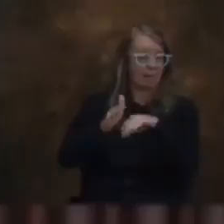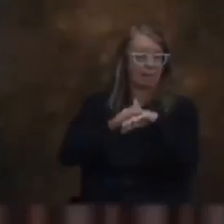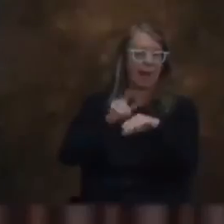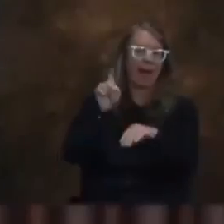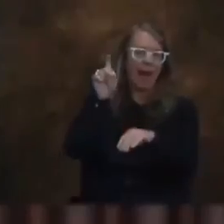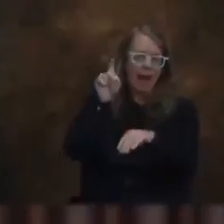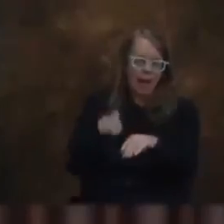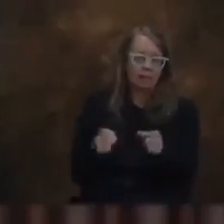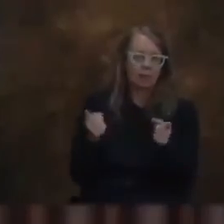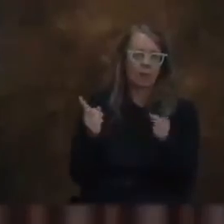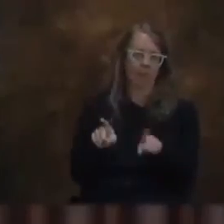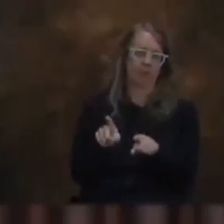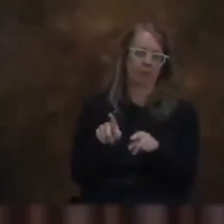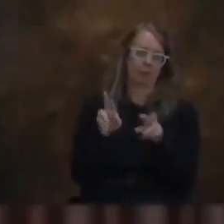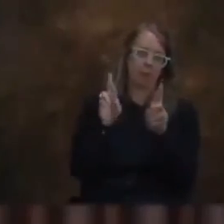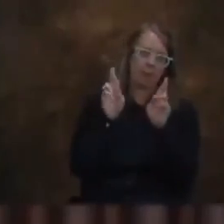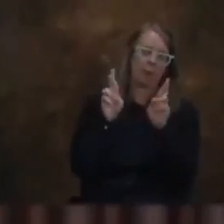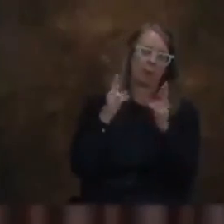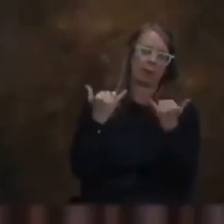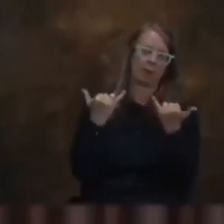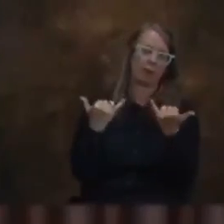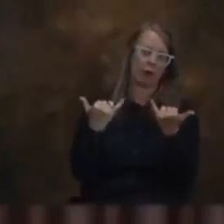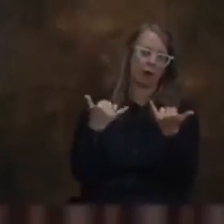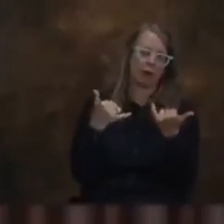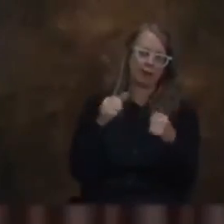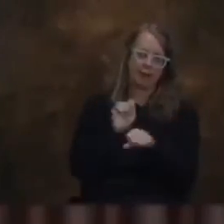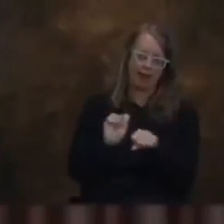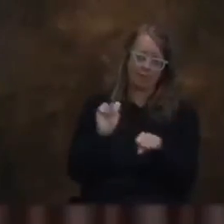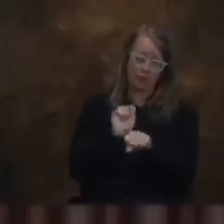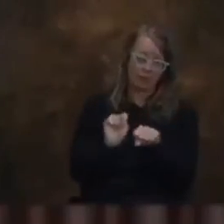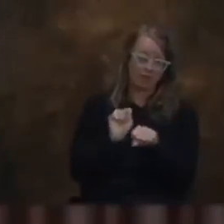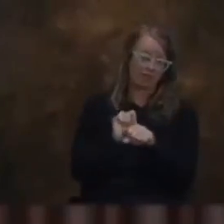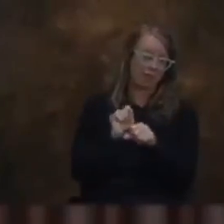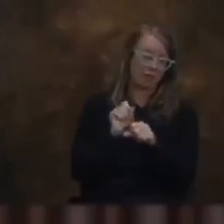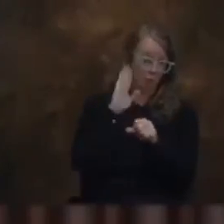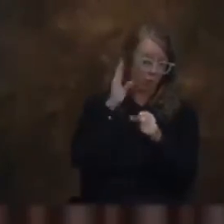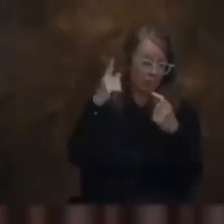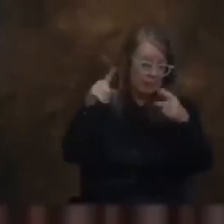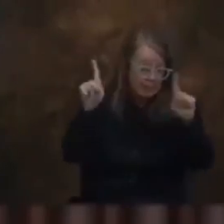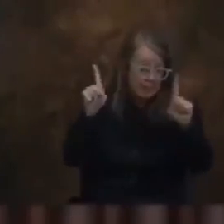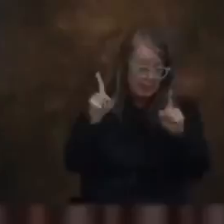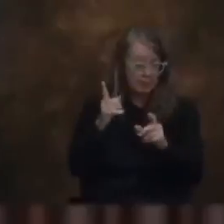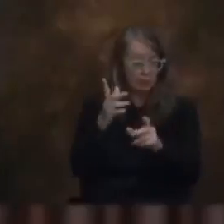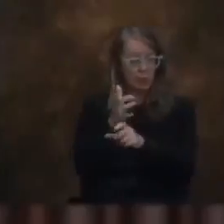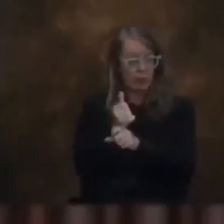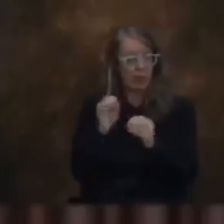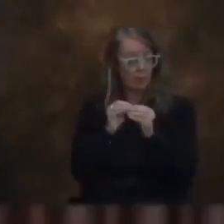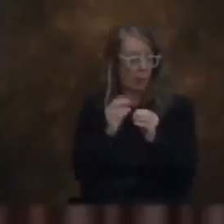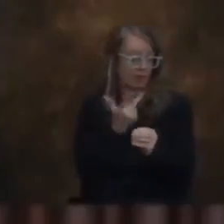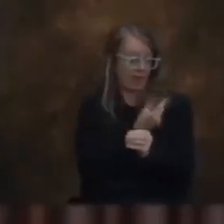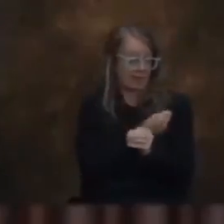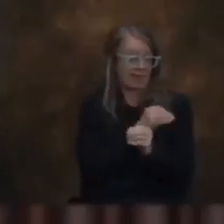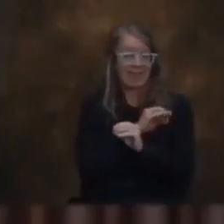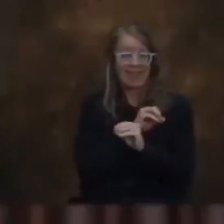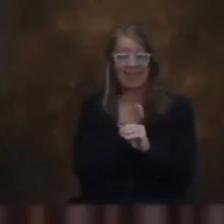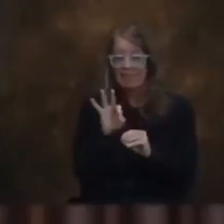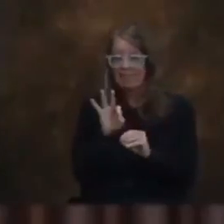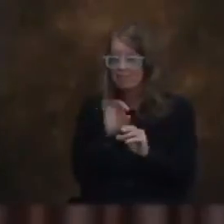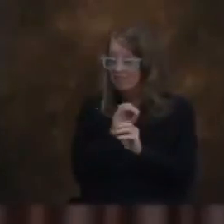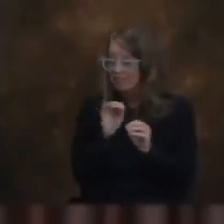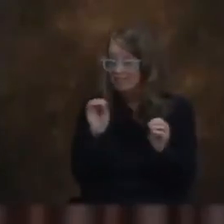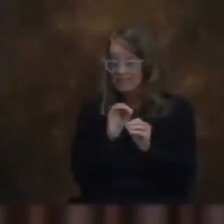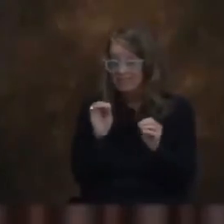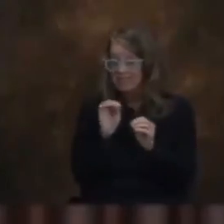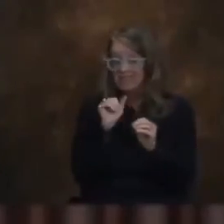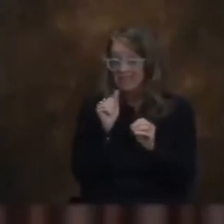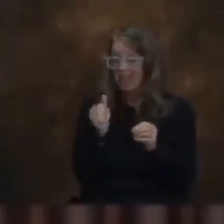nos ayudan a llevarnos a donde debemos estar y si no como organización vamos a tener que considerar otras políticas